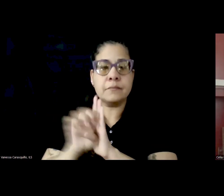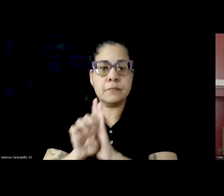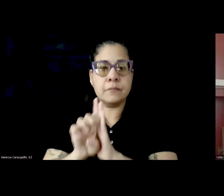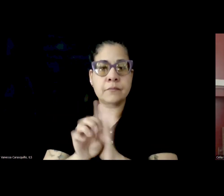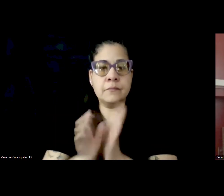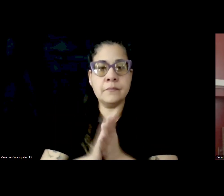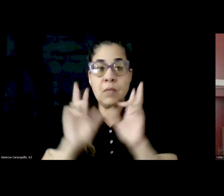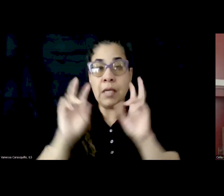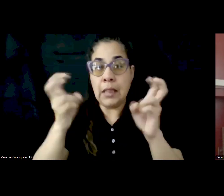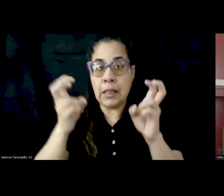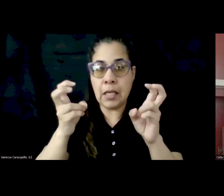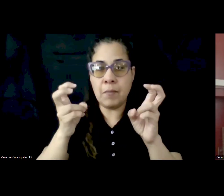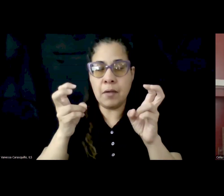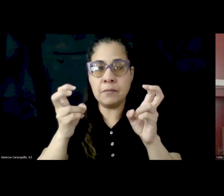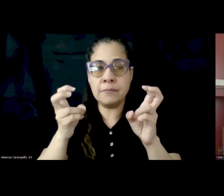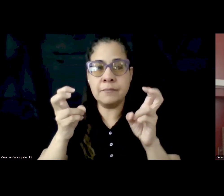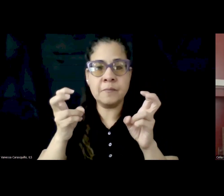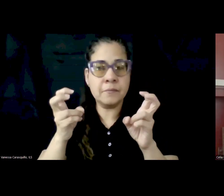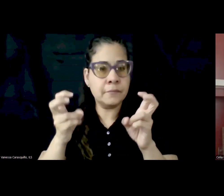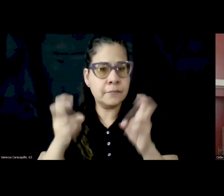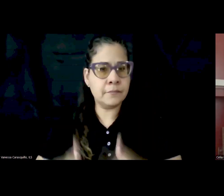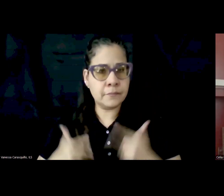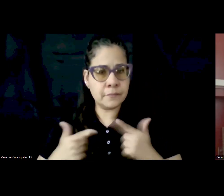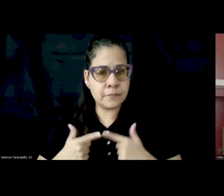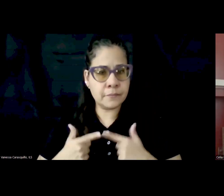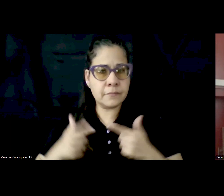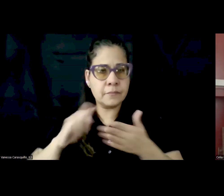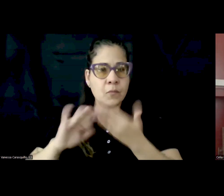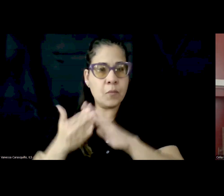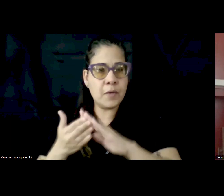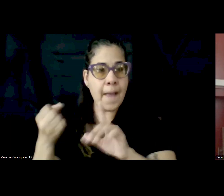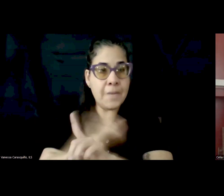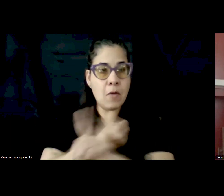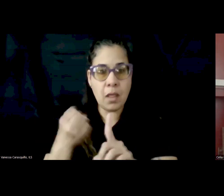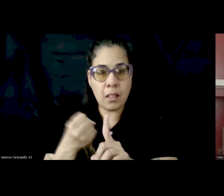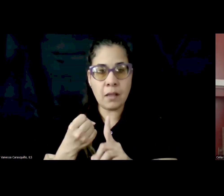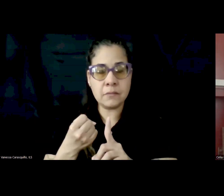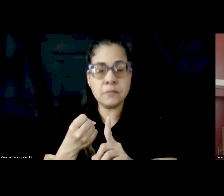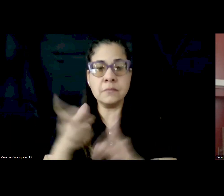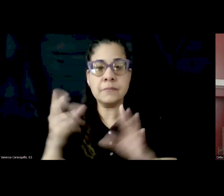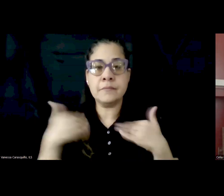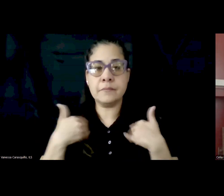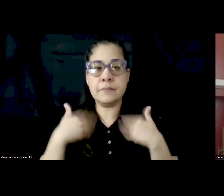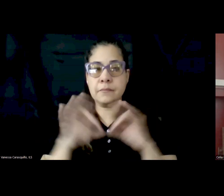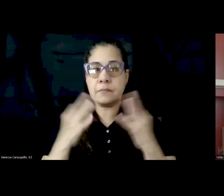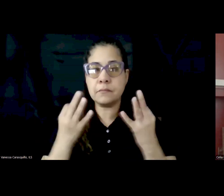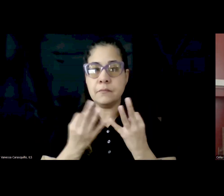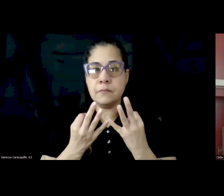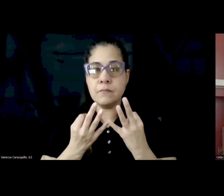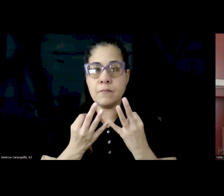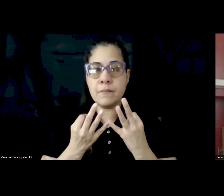tema de la pobreza, el tema de vivir en una comunidad violenta, el tema de una familia con